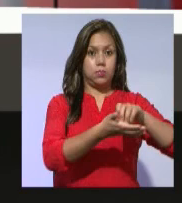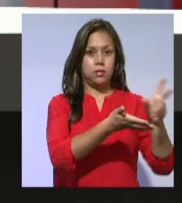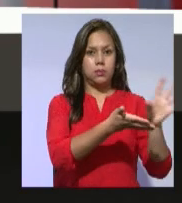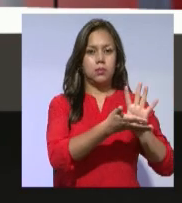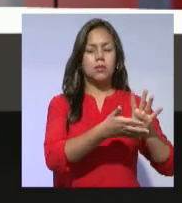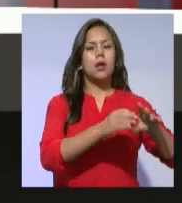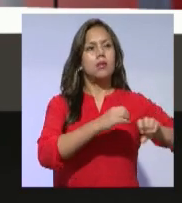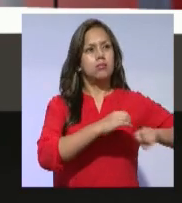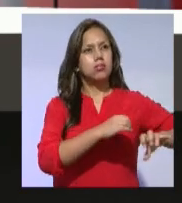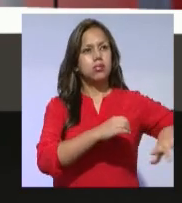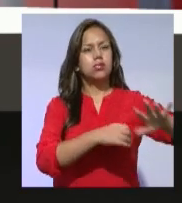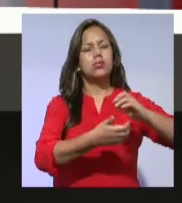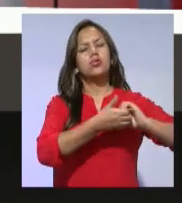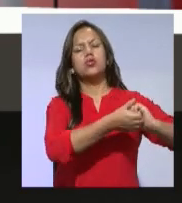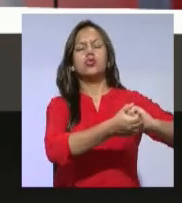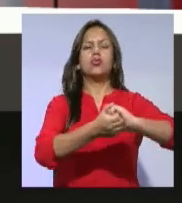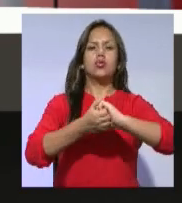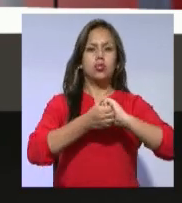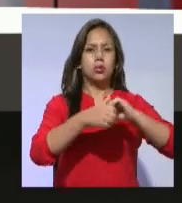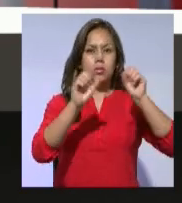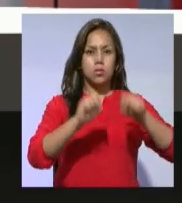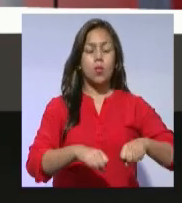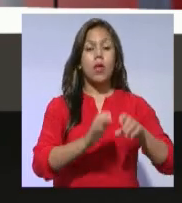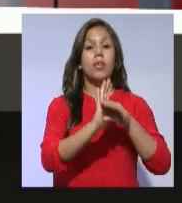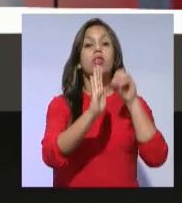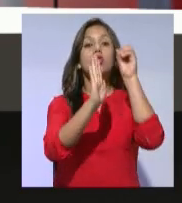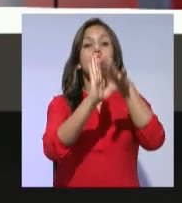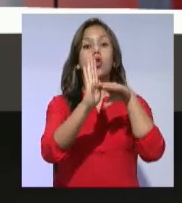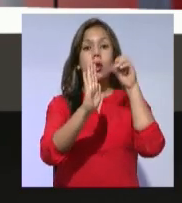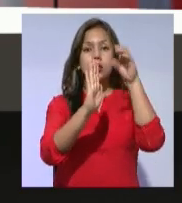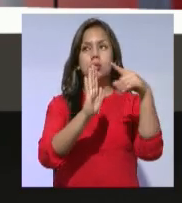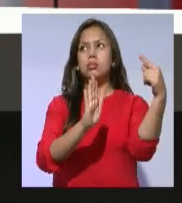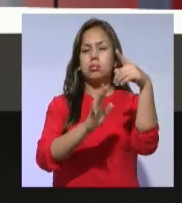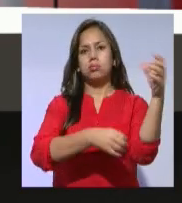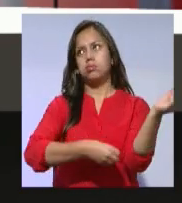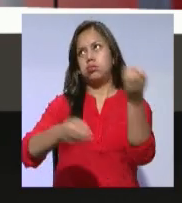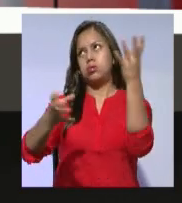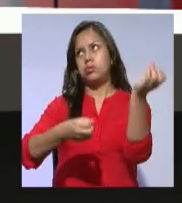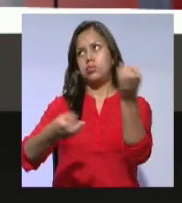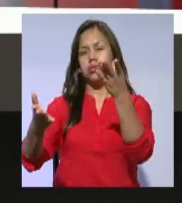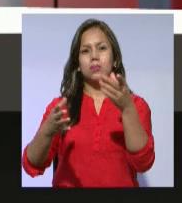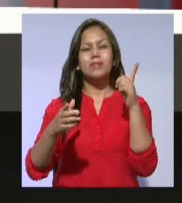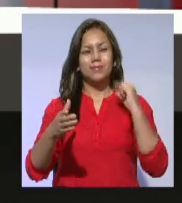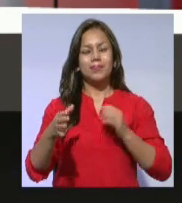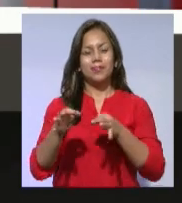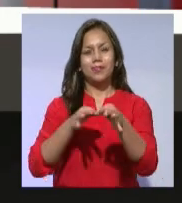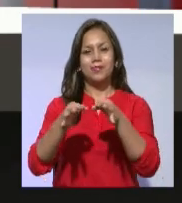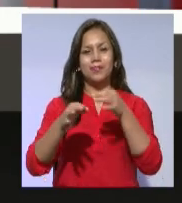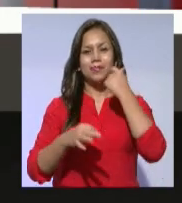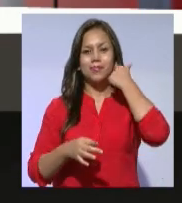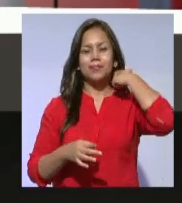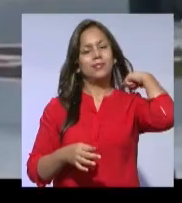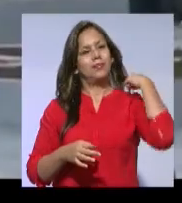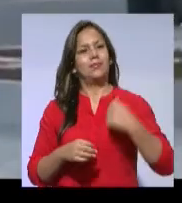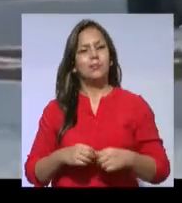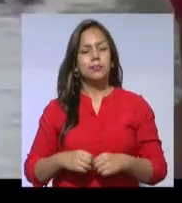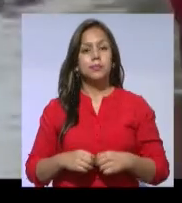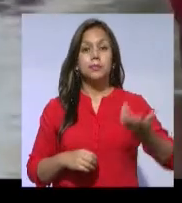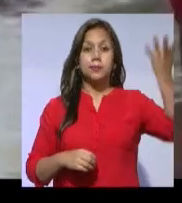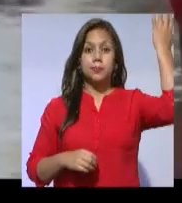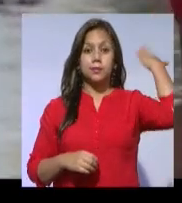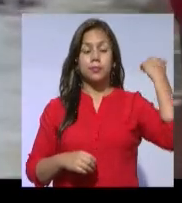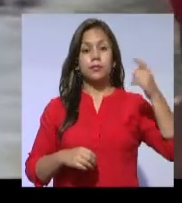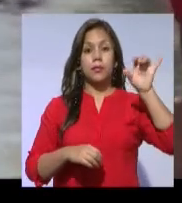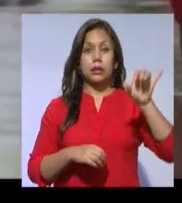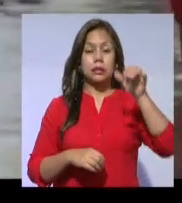impulsó una campaña de solidaridad para recolectar donaciones para los damnificados les contamos de qué se trata el pasado fin